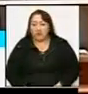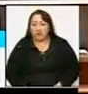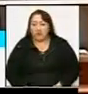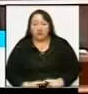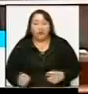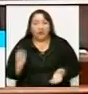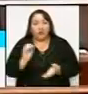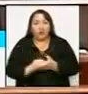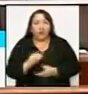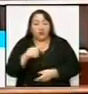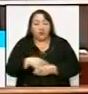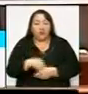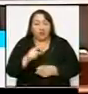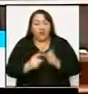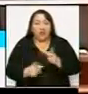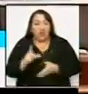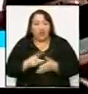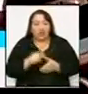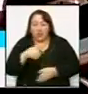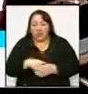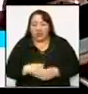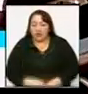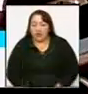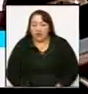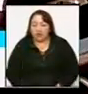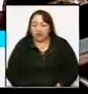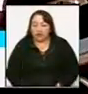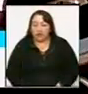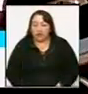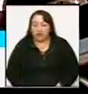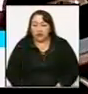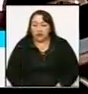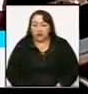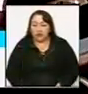más de una lista de candidatos.